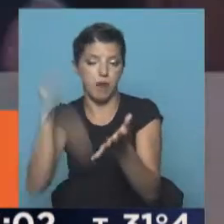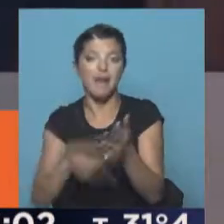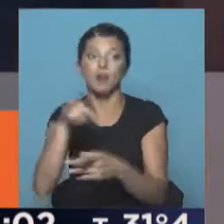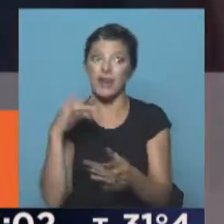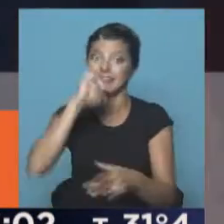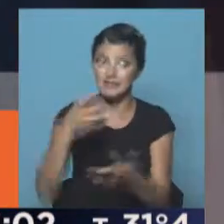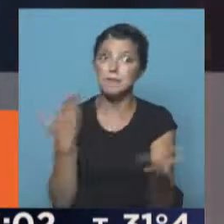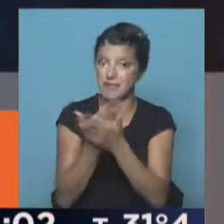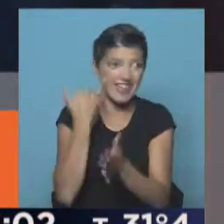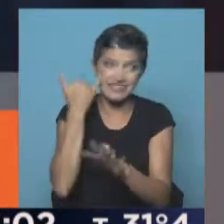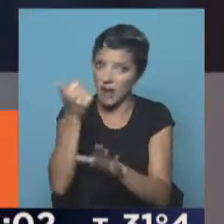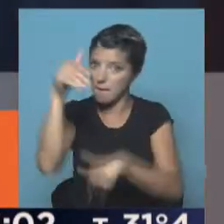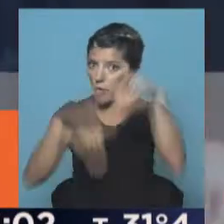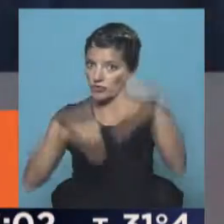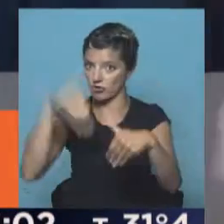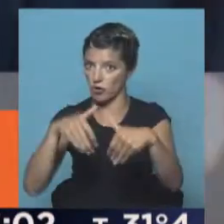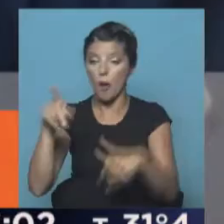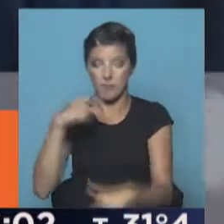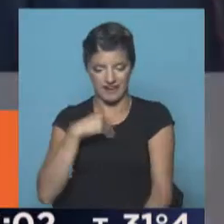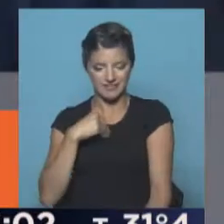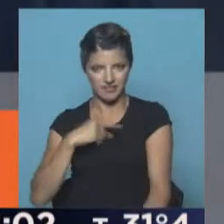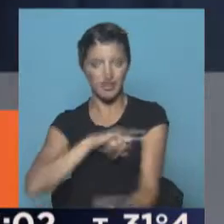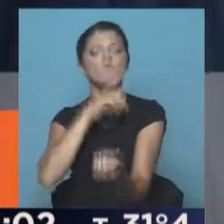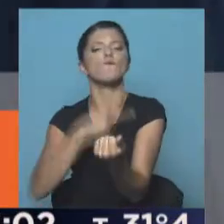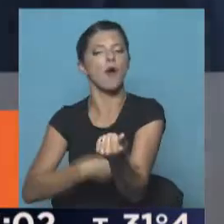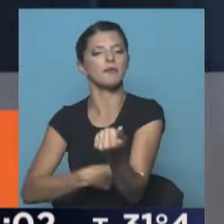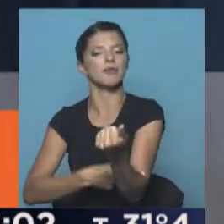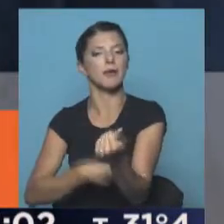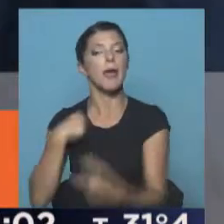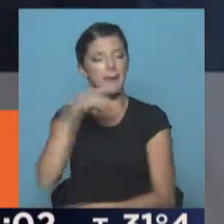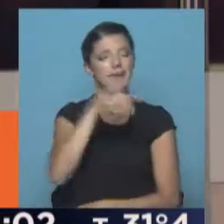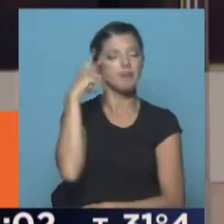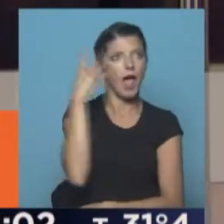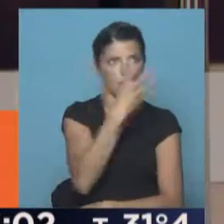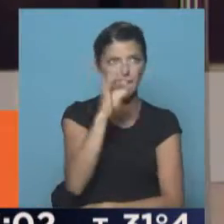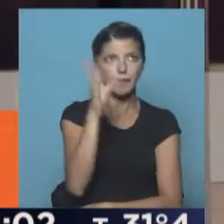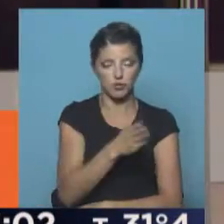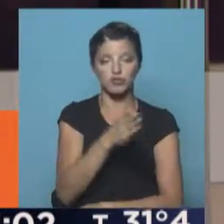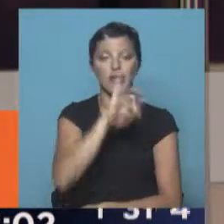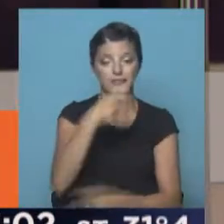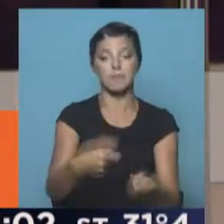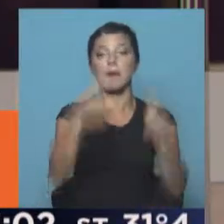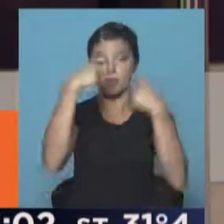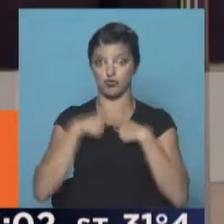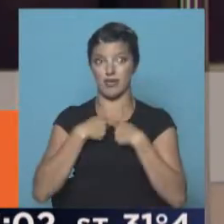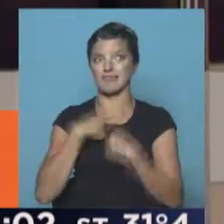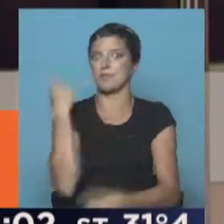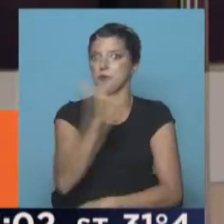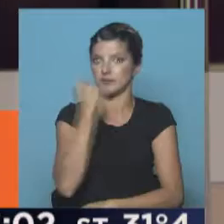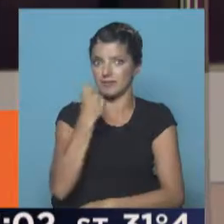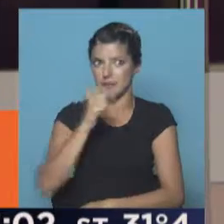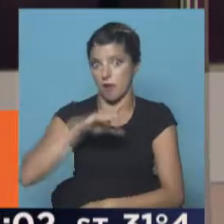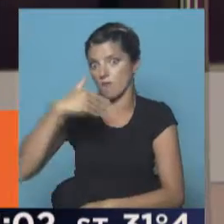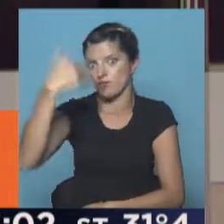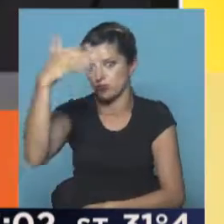se siente paradójicamente fuerte, porque considera que ese 40% que obtuvo en el referéndum es un gran capital para una elección,